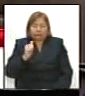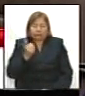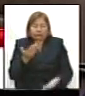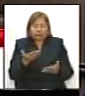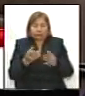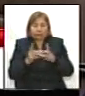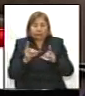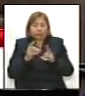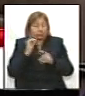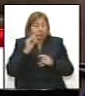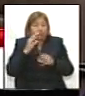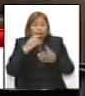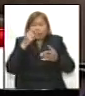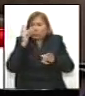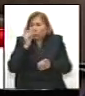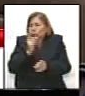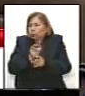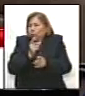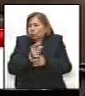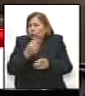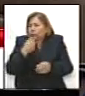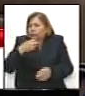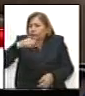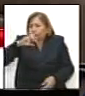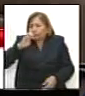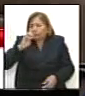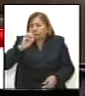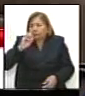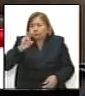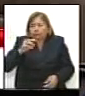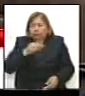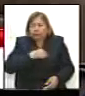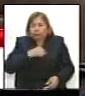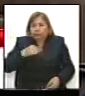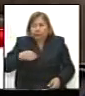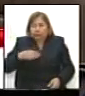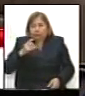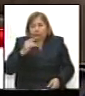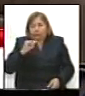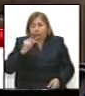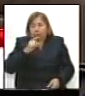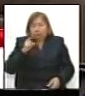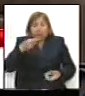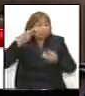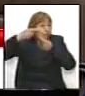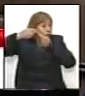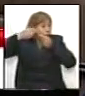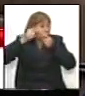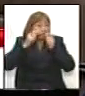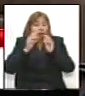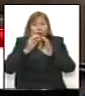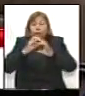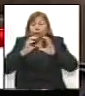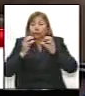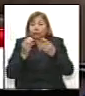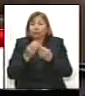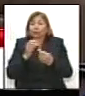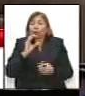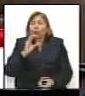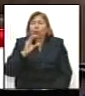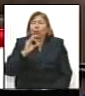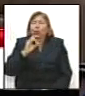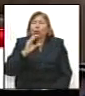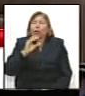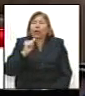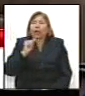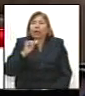los testimonios más veraces es de don Pedro Neira Díaz, miembro de la Asociación de Promoción Turística y Cultural de Cucaje, quien